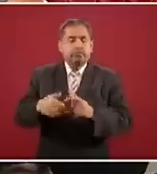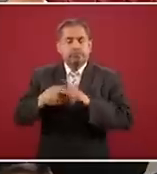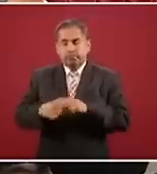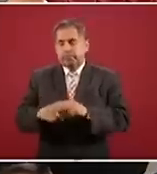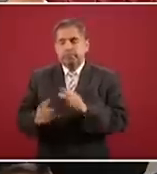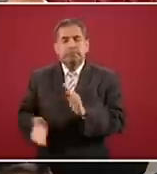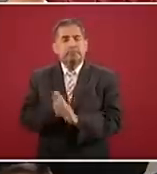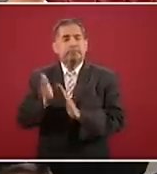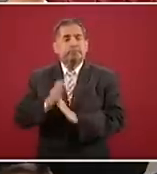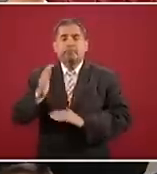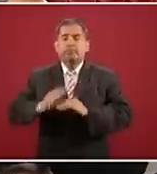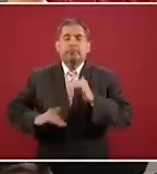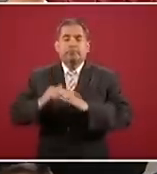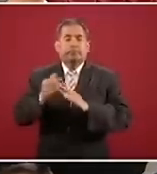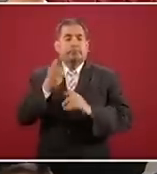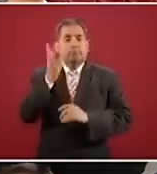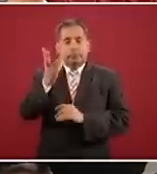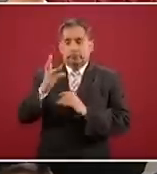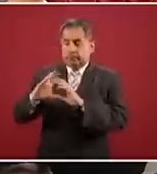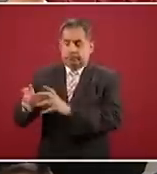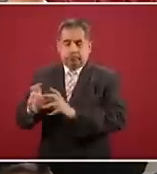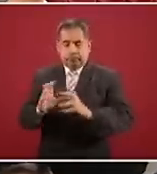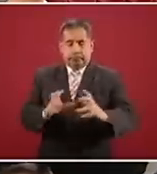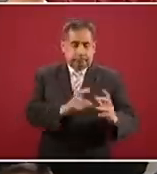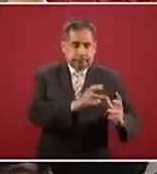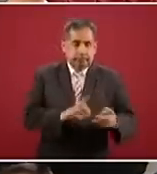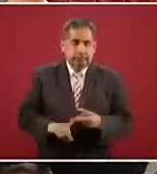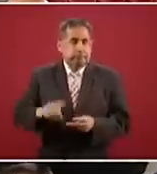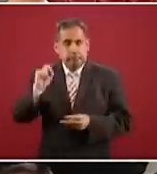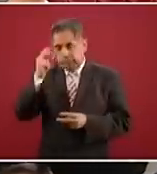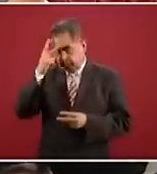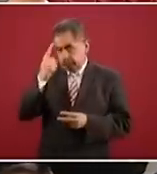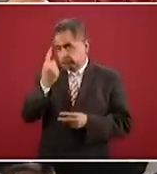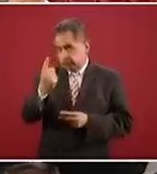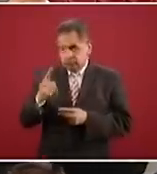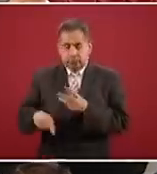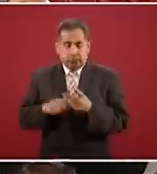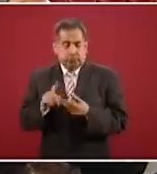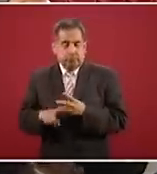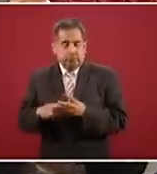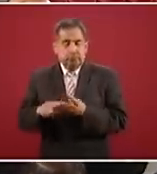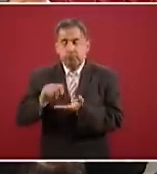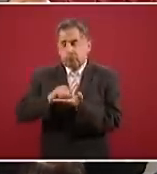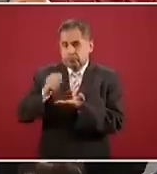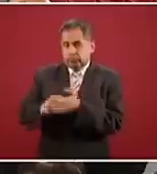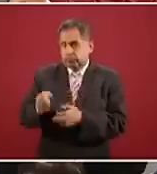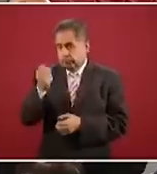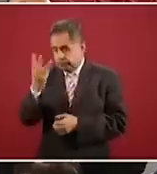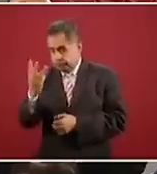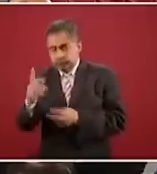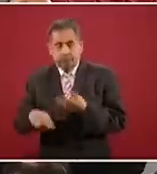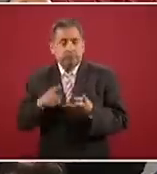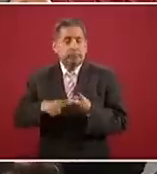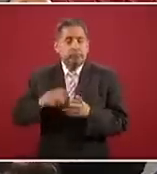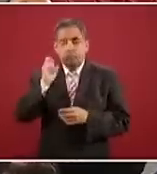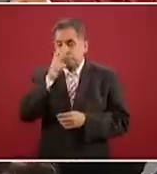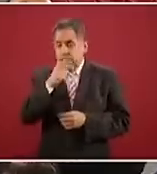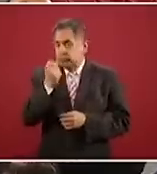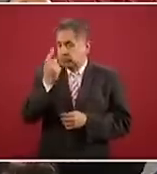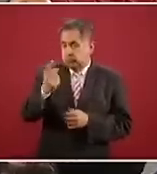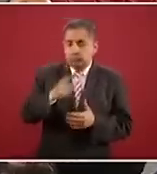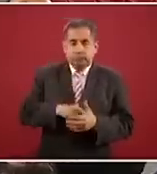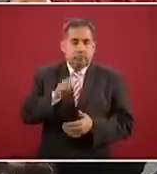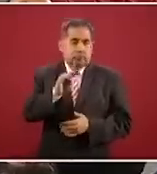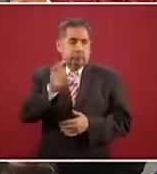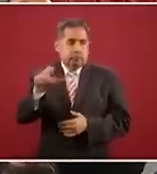la construcción de tres compañías, en San Luis Potosí una, en Tamaulipas tres, en Chihuahua una, Baja